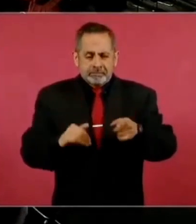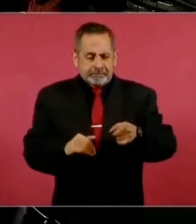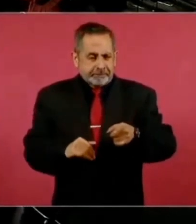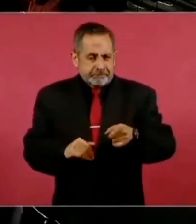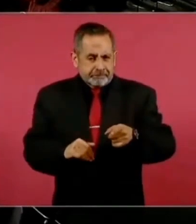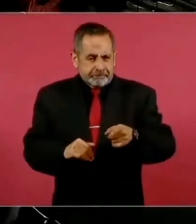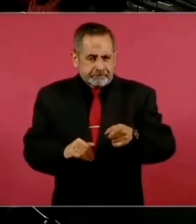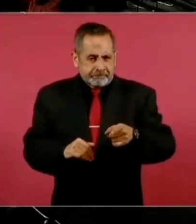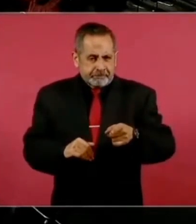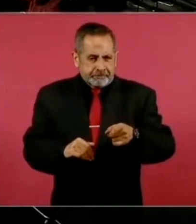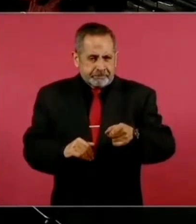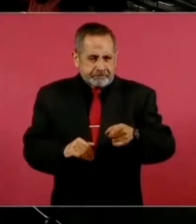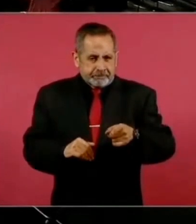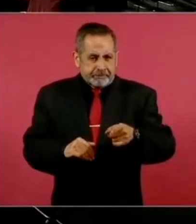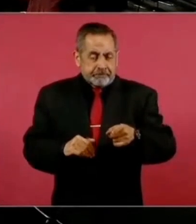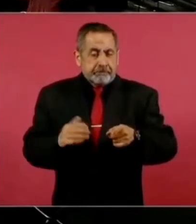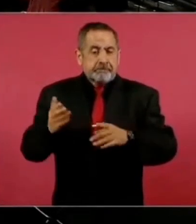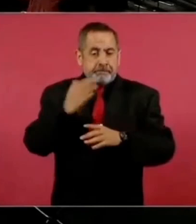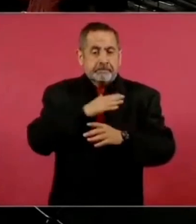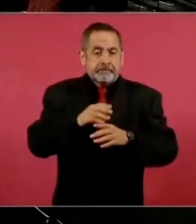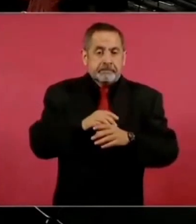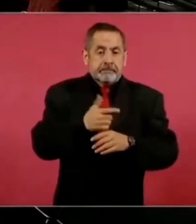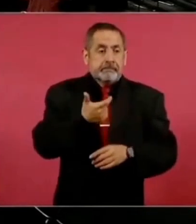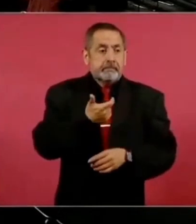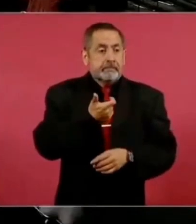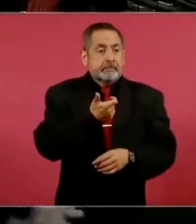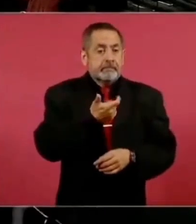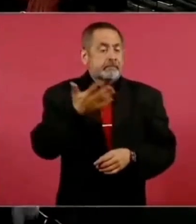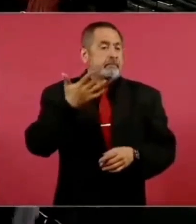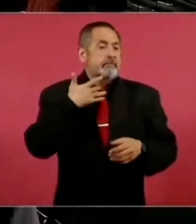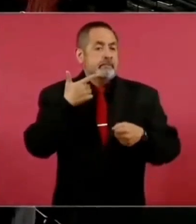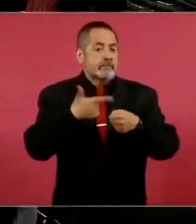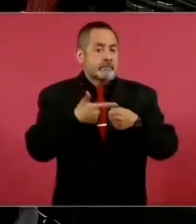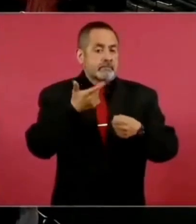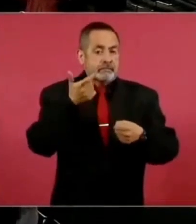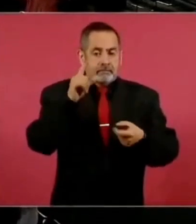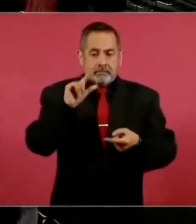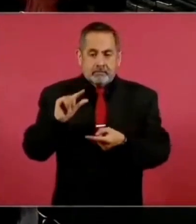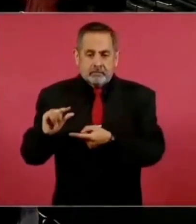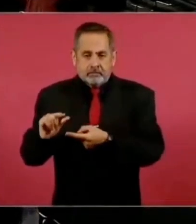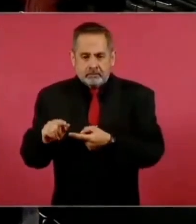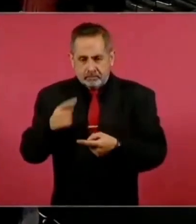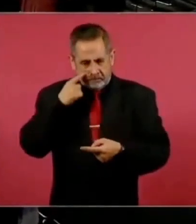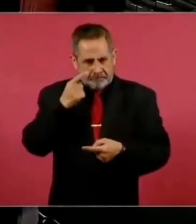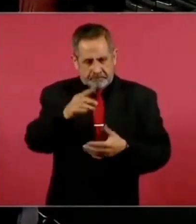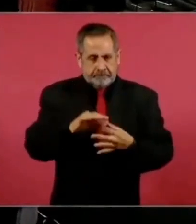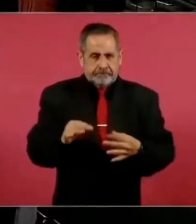de cómo han evolucionado los precios de las gasolinas, miren esto.